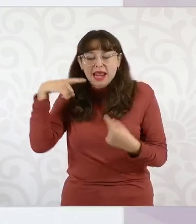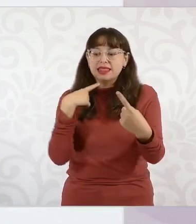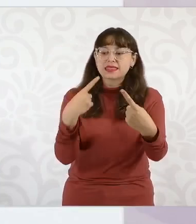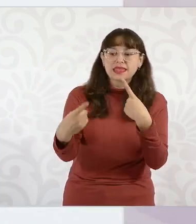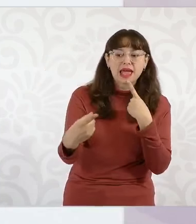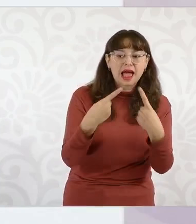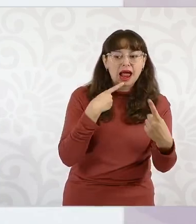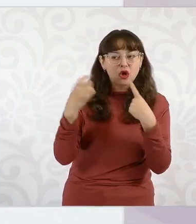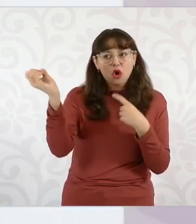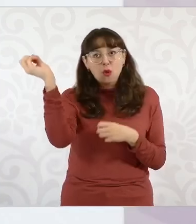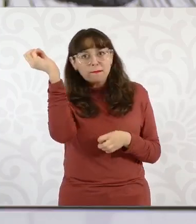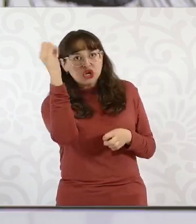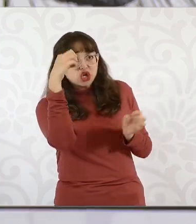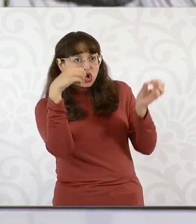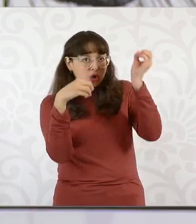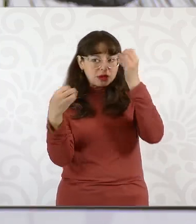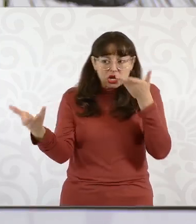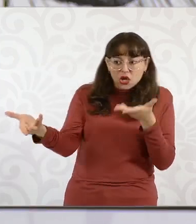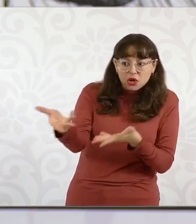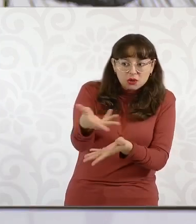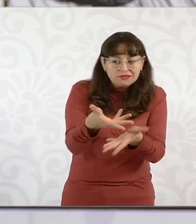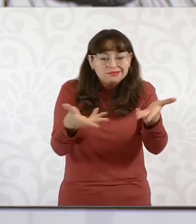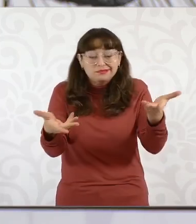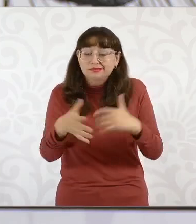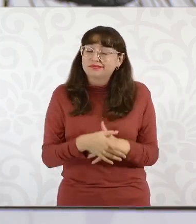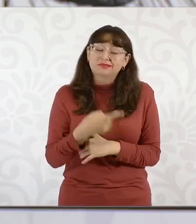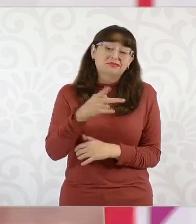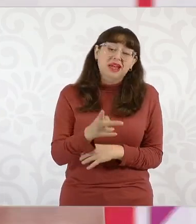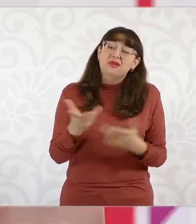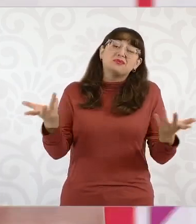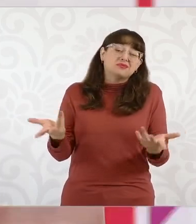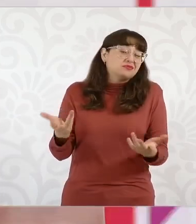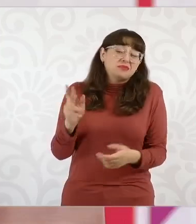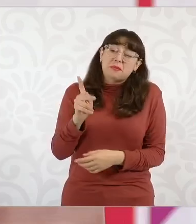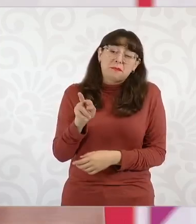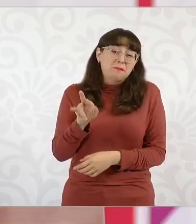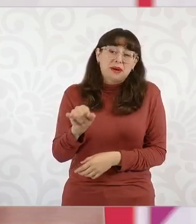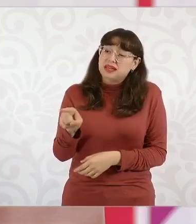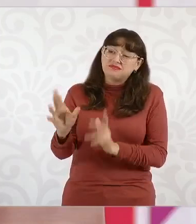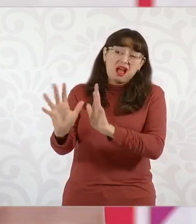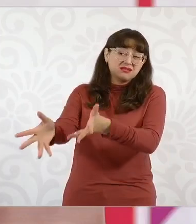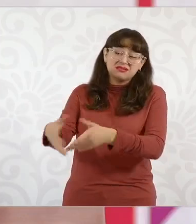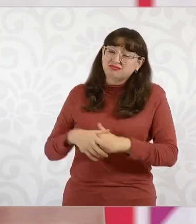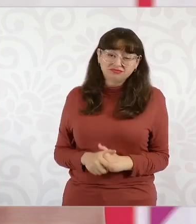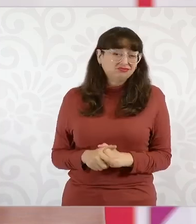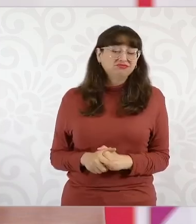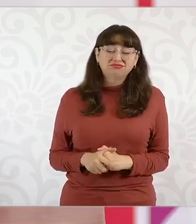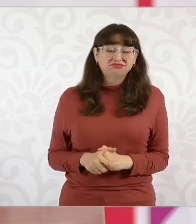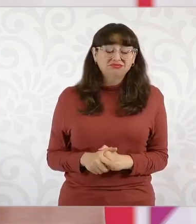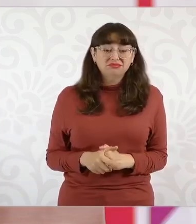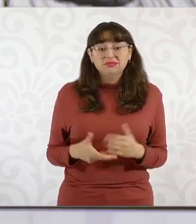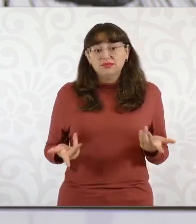explicación es esa. Ese es un poco el origen de la dirigencia actual ese partido. Y